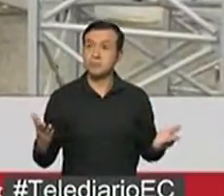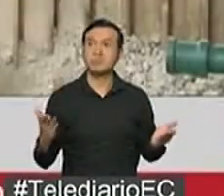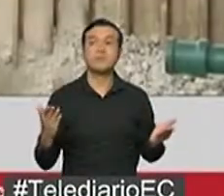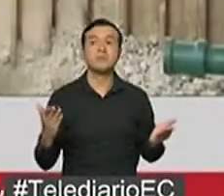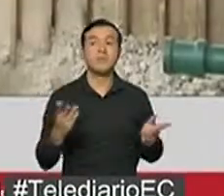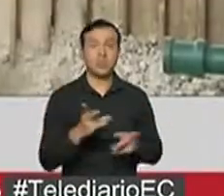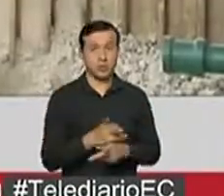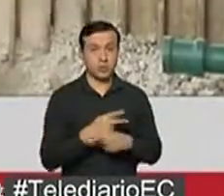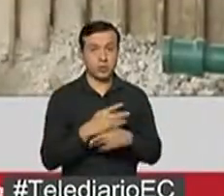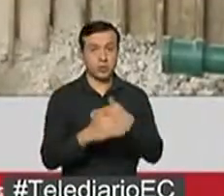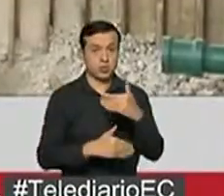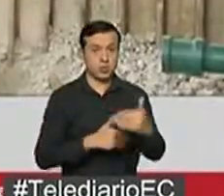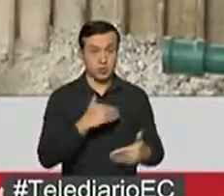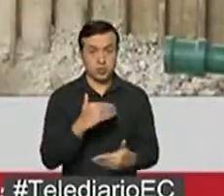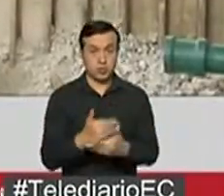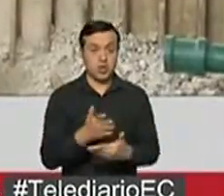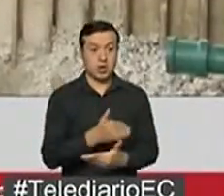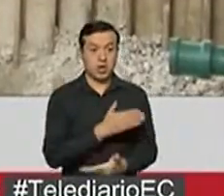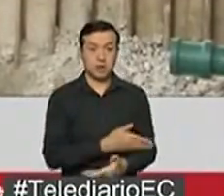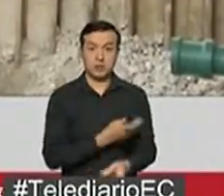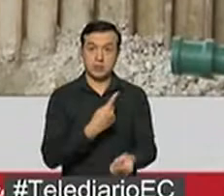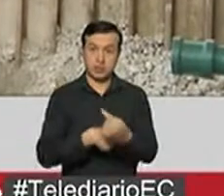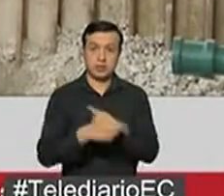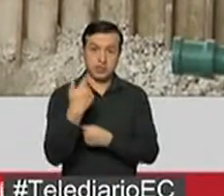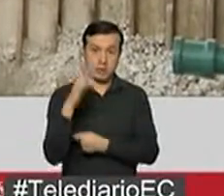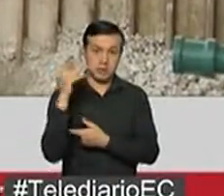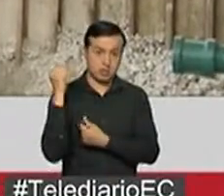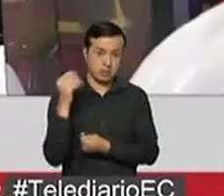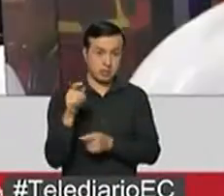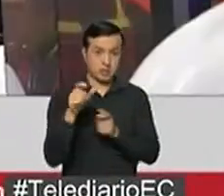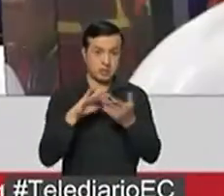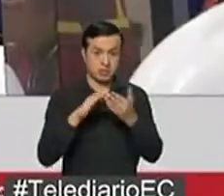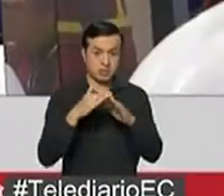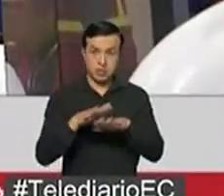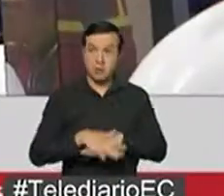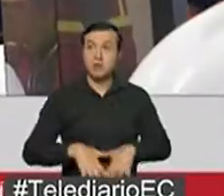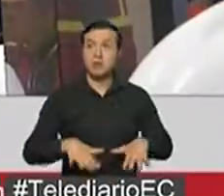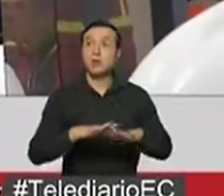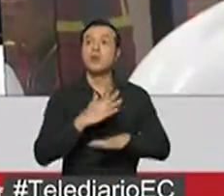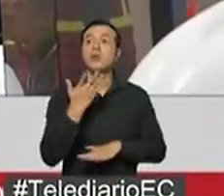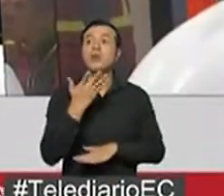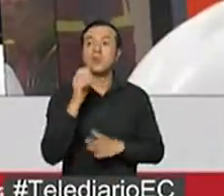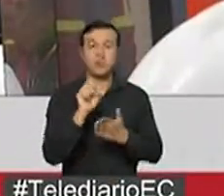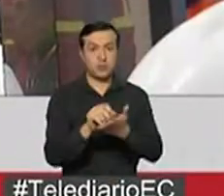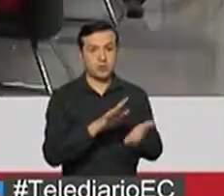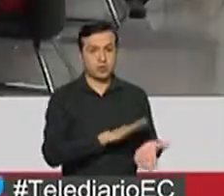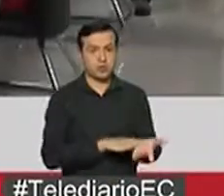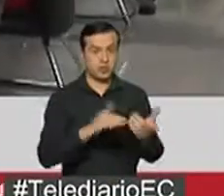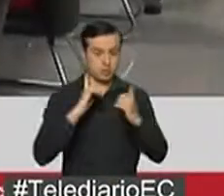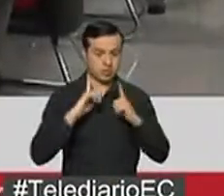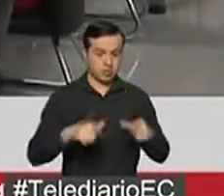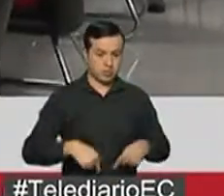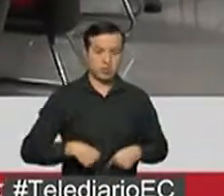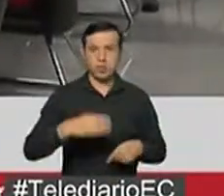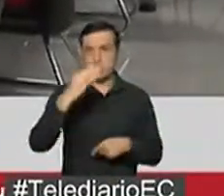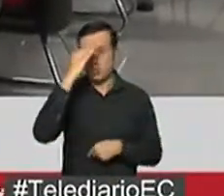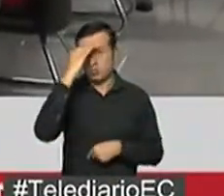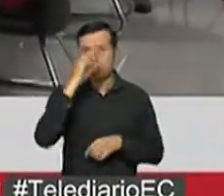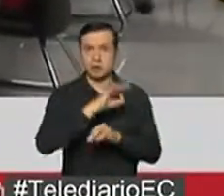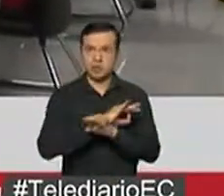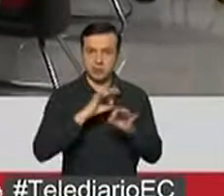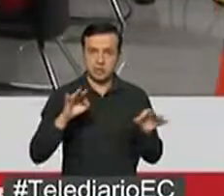pero las regalías por sus ventas y han sido invertidas en la población principalmente a través de proyectos de salud educación saneamiento